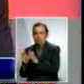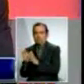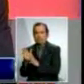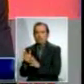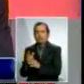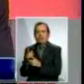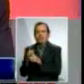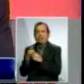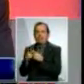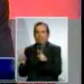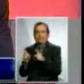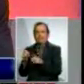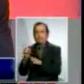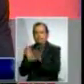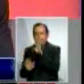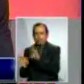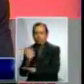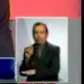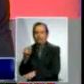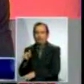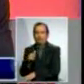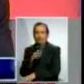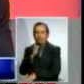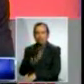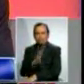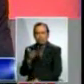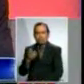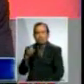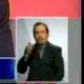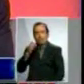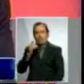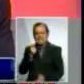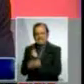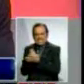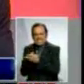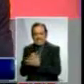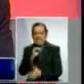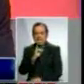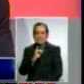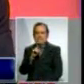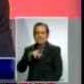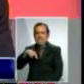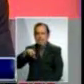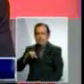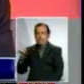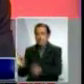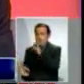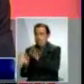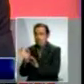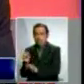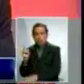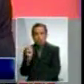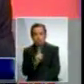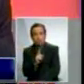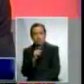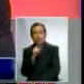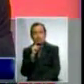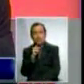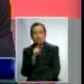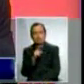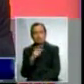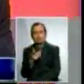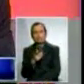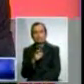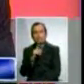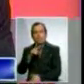bajo completo es distinto mucho más protectora que estableció un criterio mucho más exigente para la isaf en los tribunales dijeron que sabe que esta facultad para